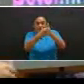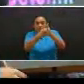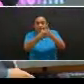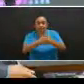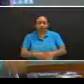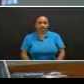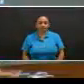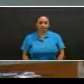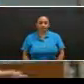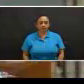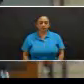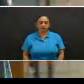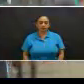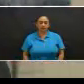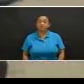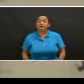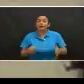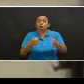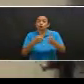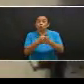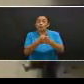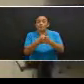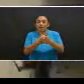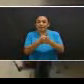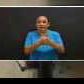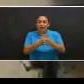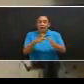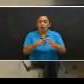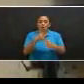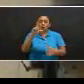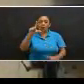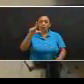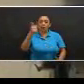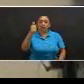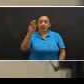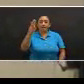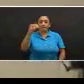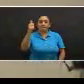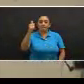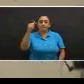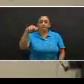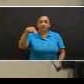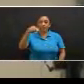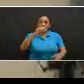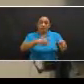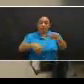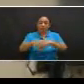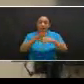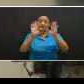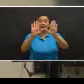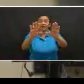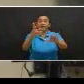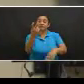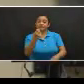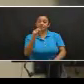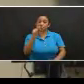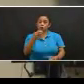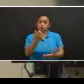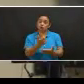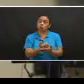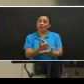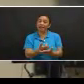¿verdad? Se va a topar con Labán, que dice que le cambia 10 veces su sueldo.